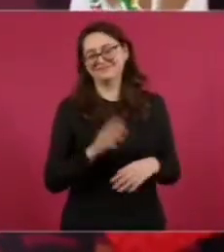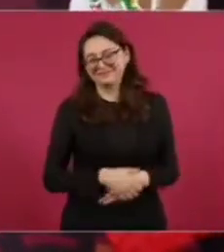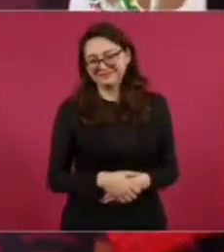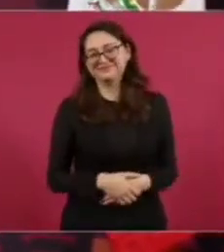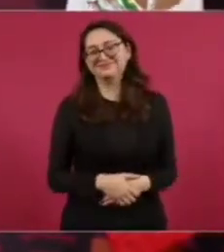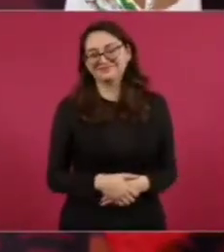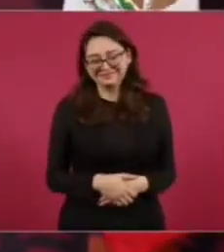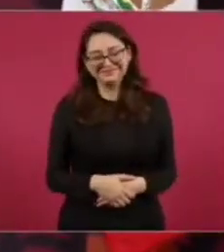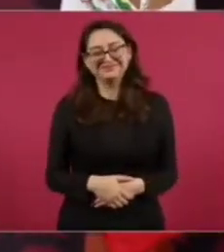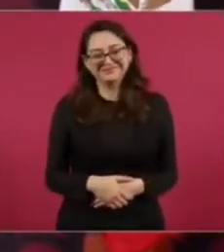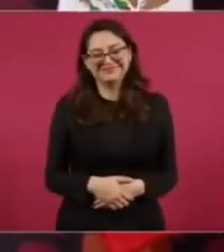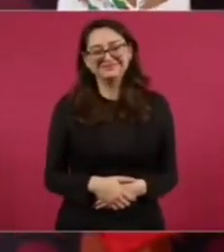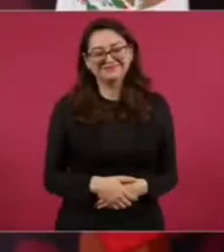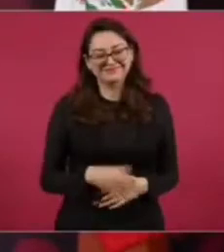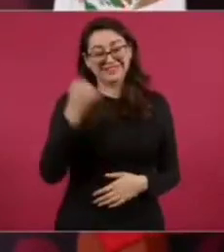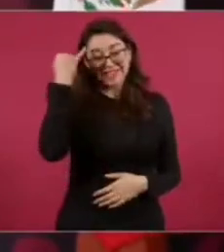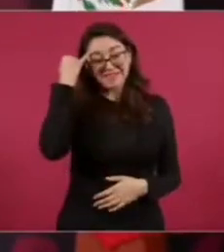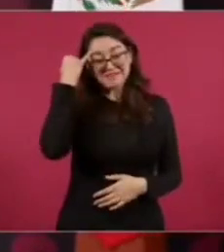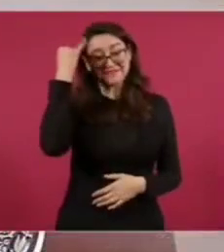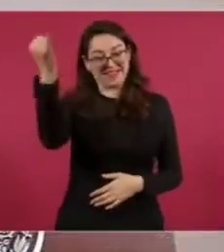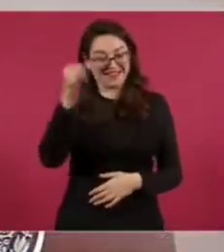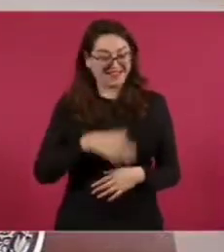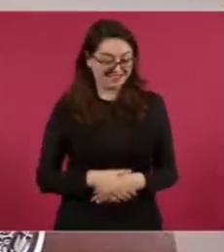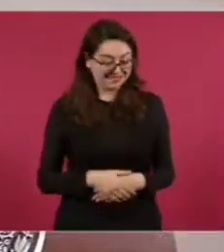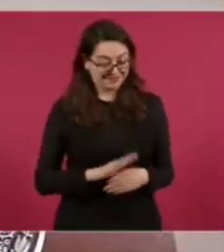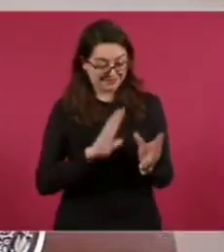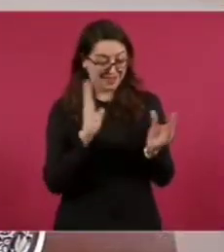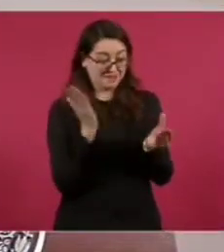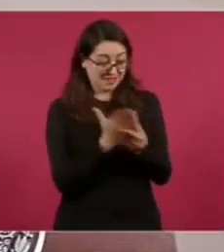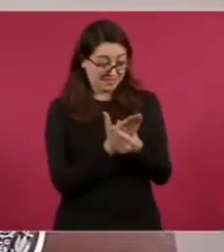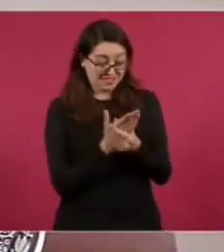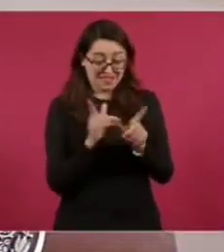internet un expediente. ¿Cómo lo hicimos?